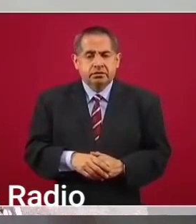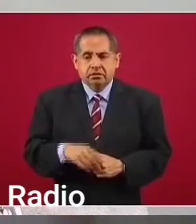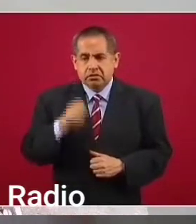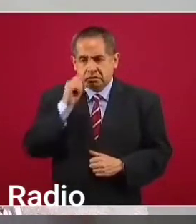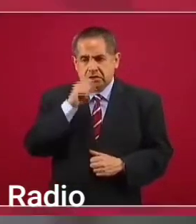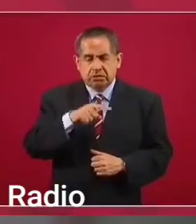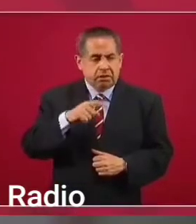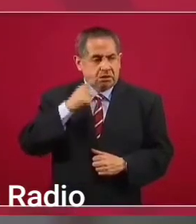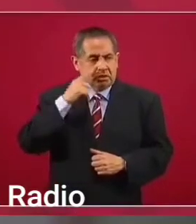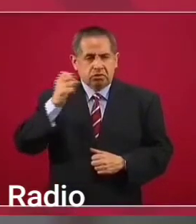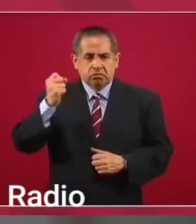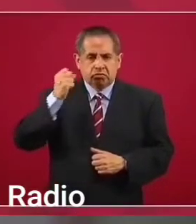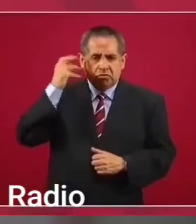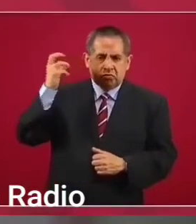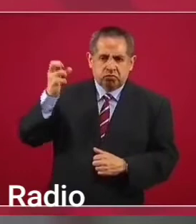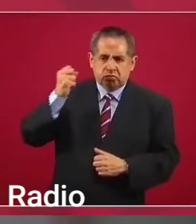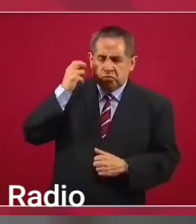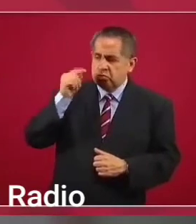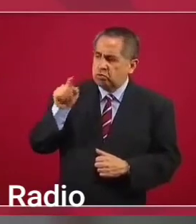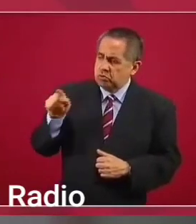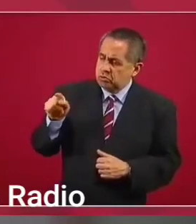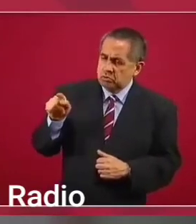dio un discurso